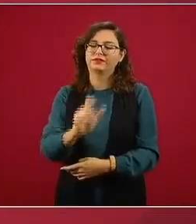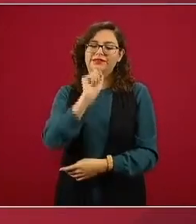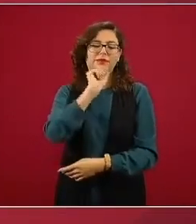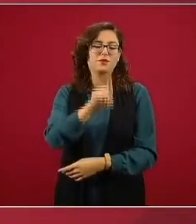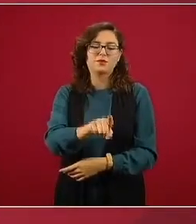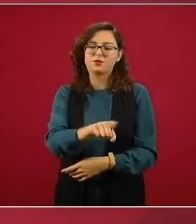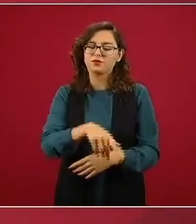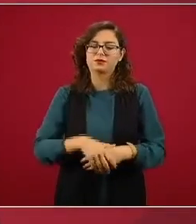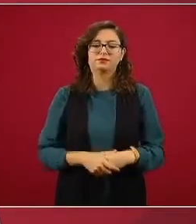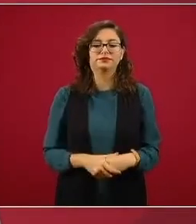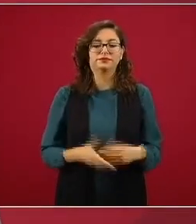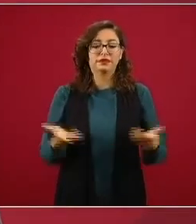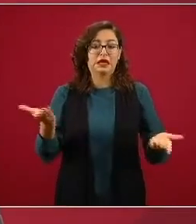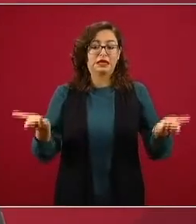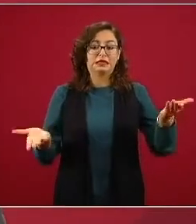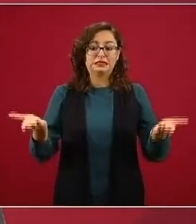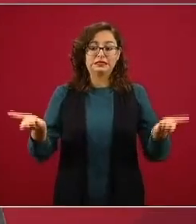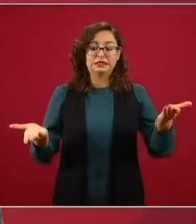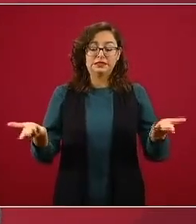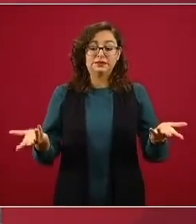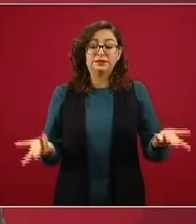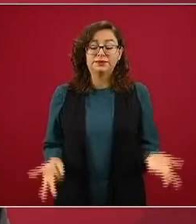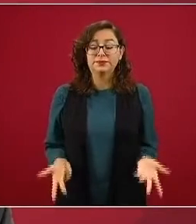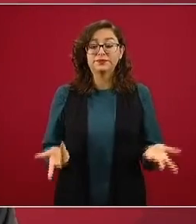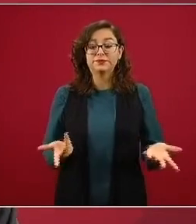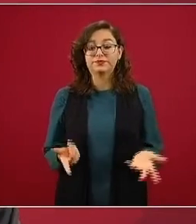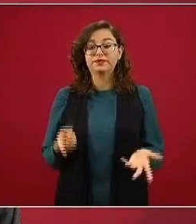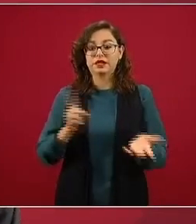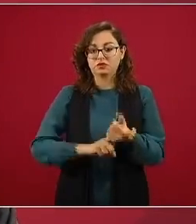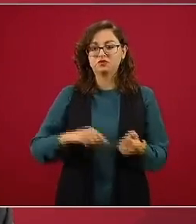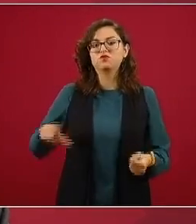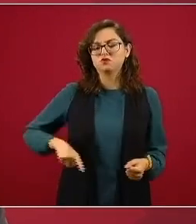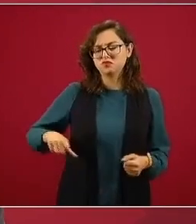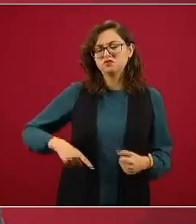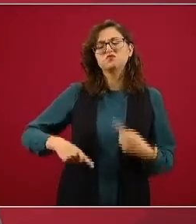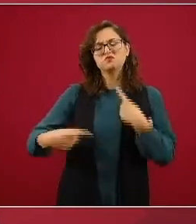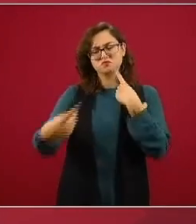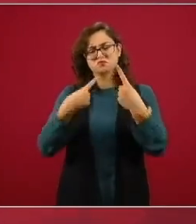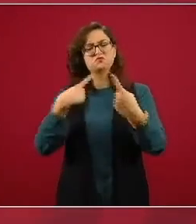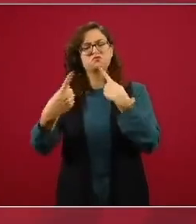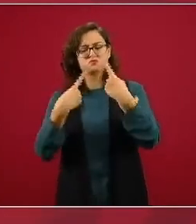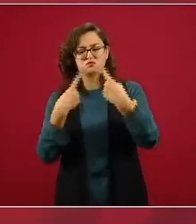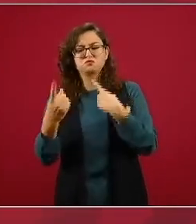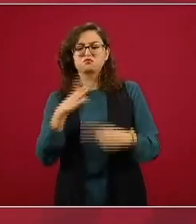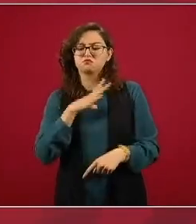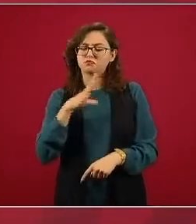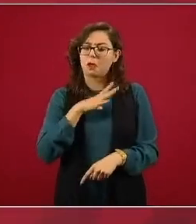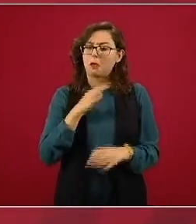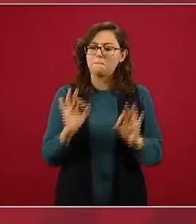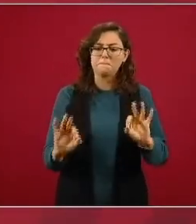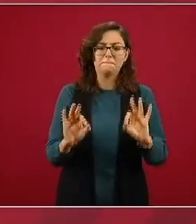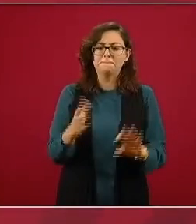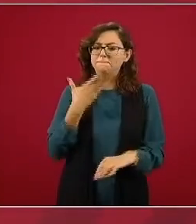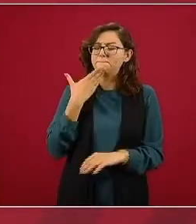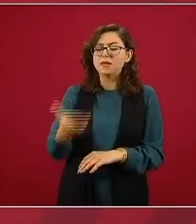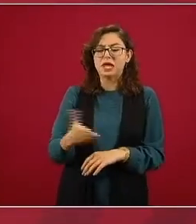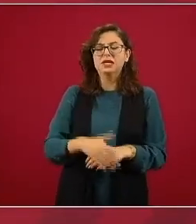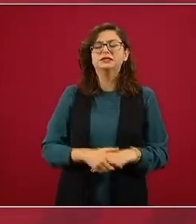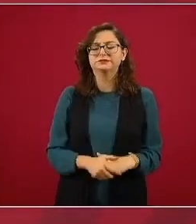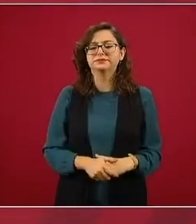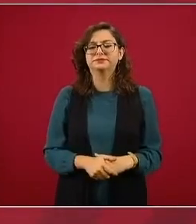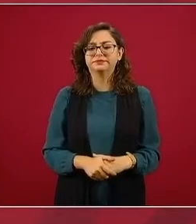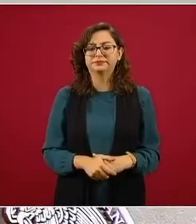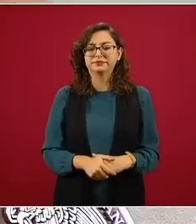Entonces, es equilibrio. Entonces, hay debates al interior del gobierno y son sanos. Y hacen